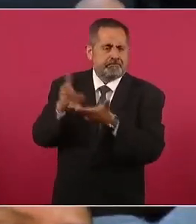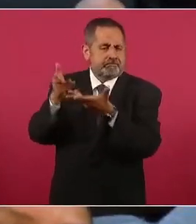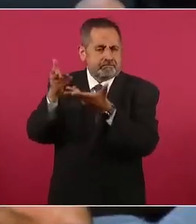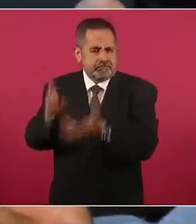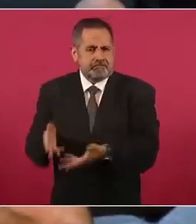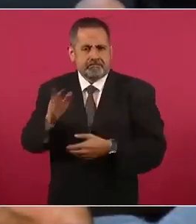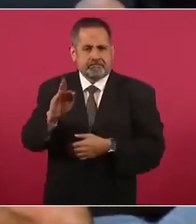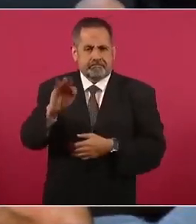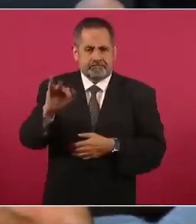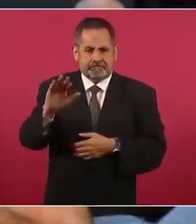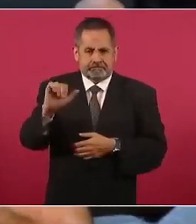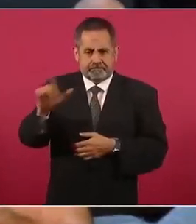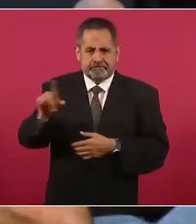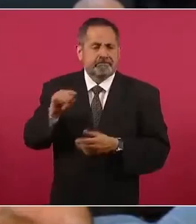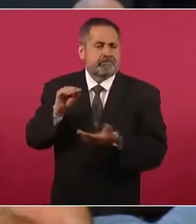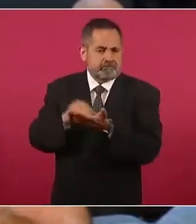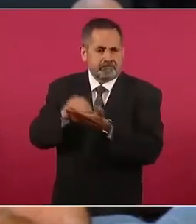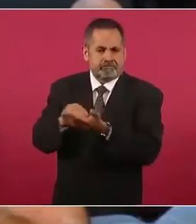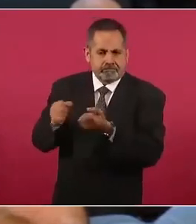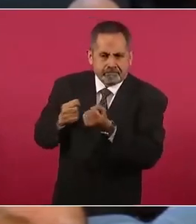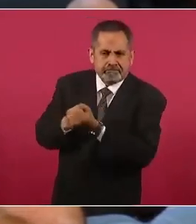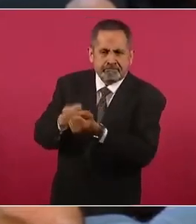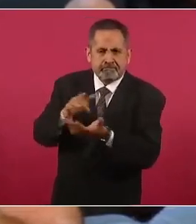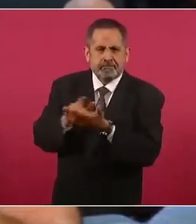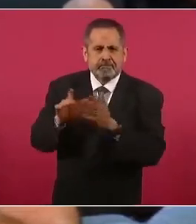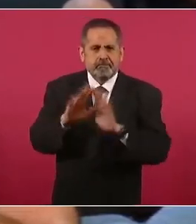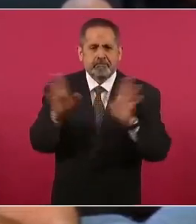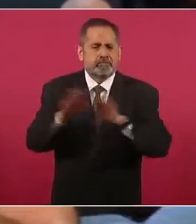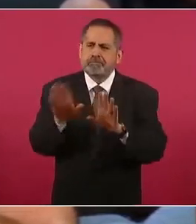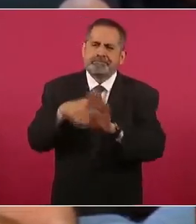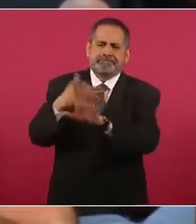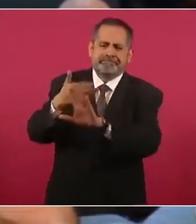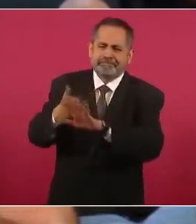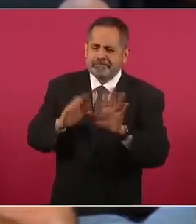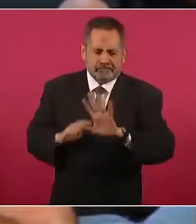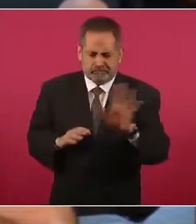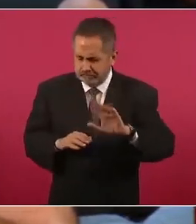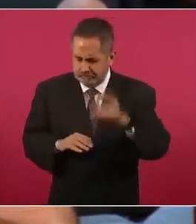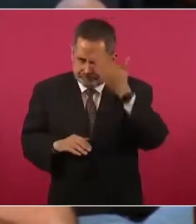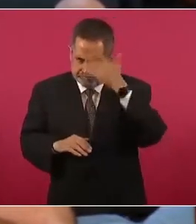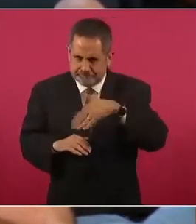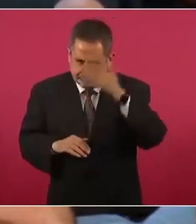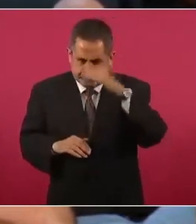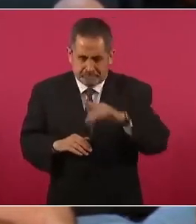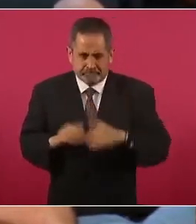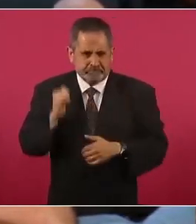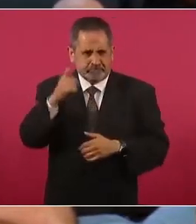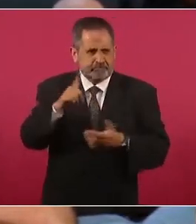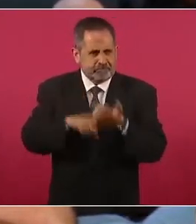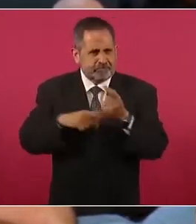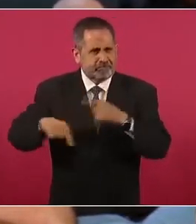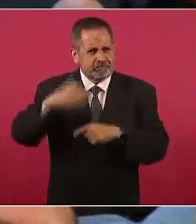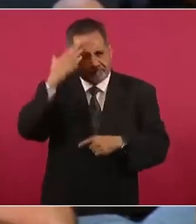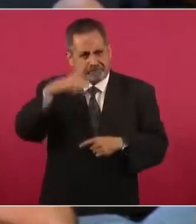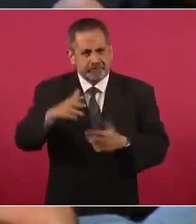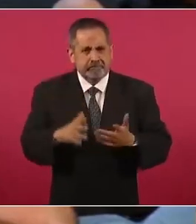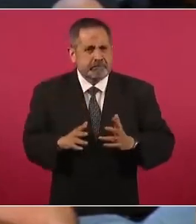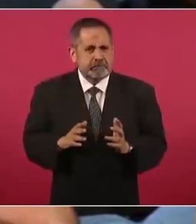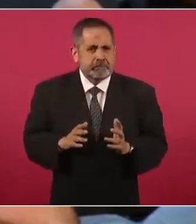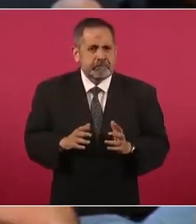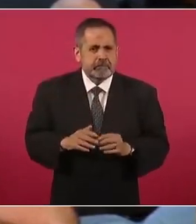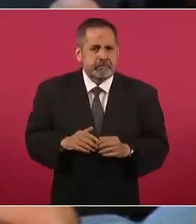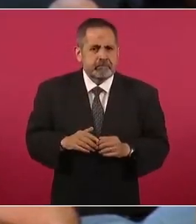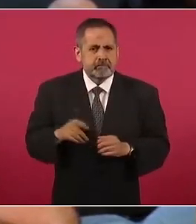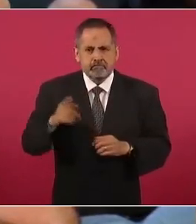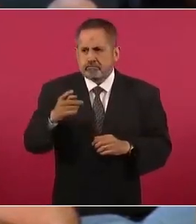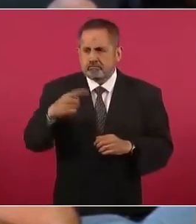este fiscal, para seguir respaldando a este fiscal. Y no se trata de golpeteo, porque también en el movimiento hay algo extraño. Cuando uno